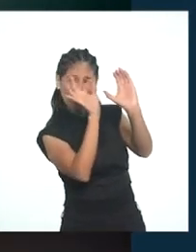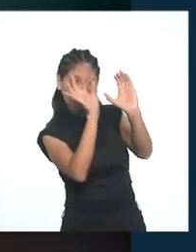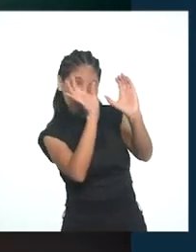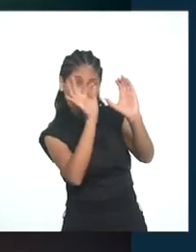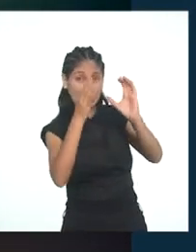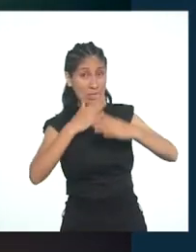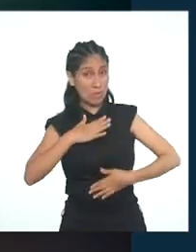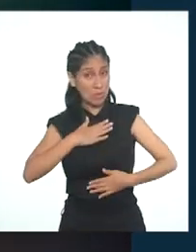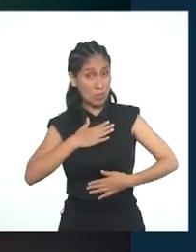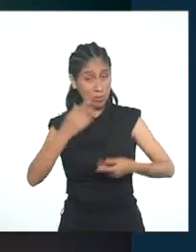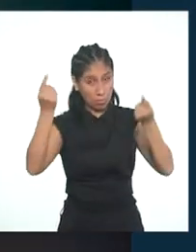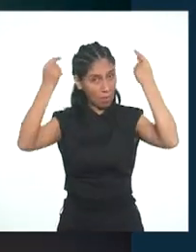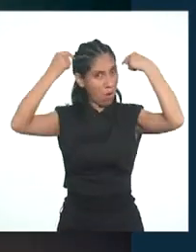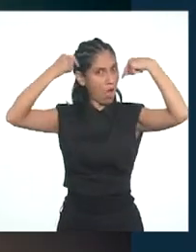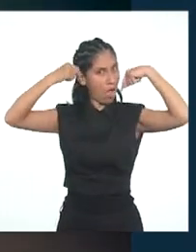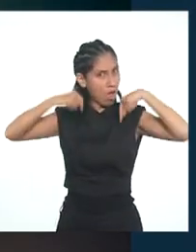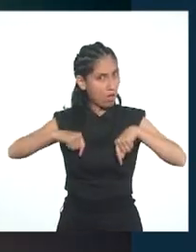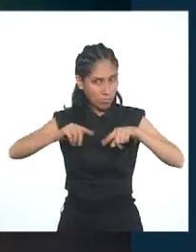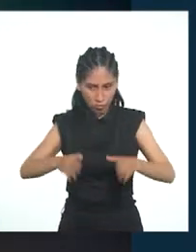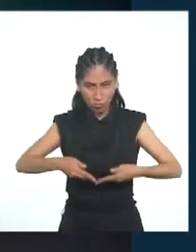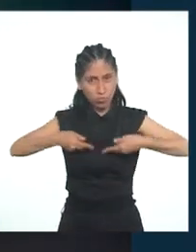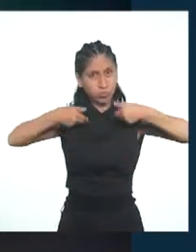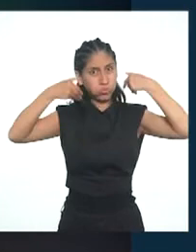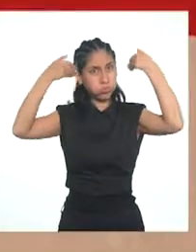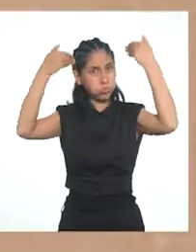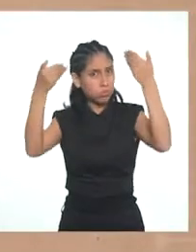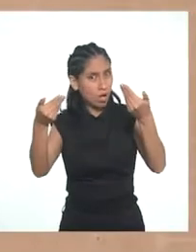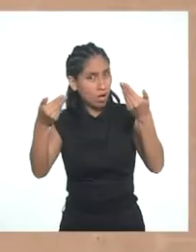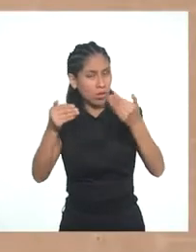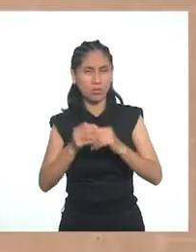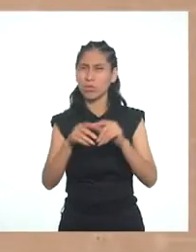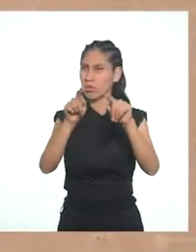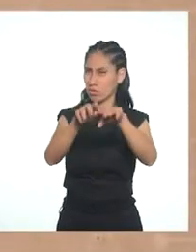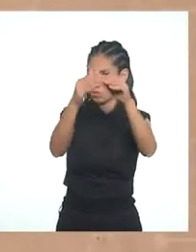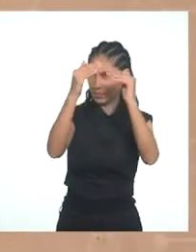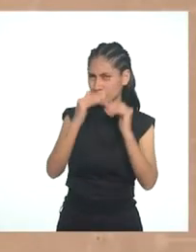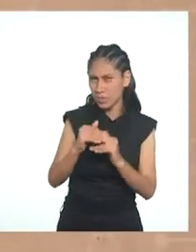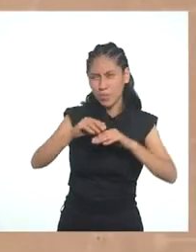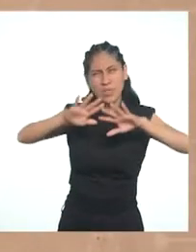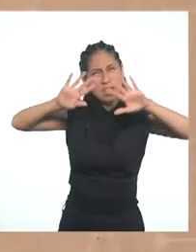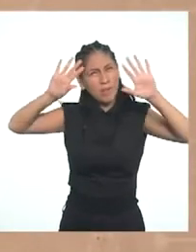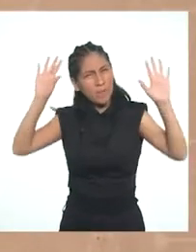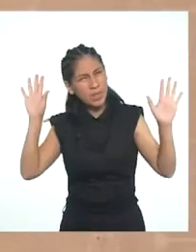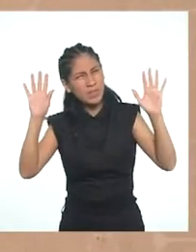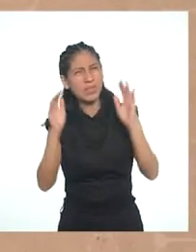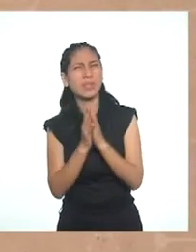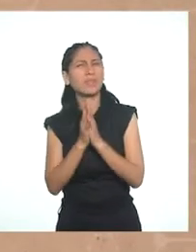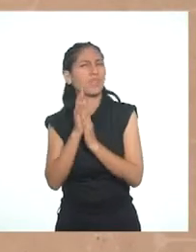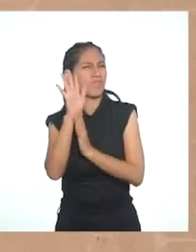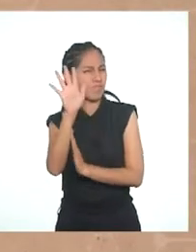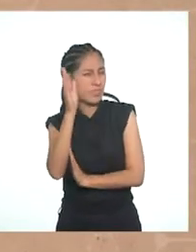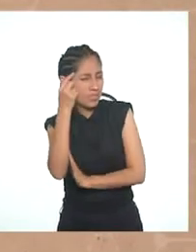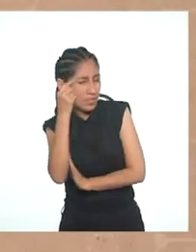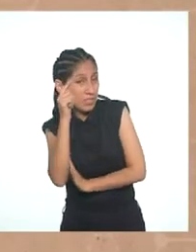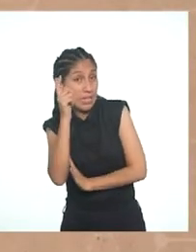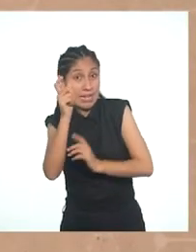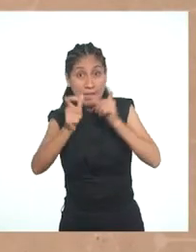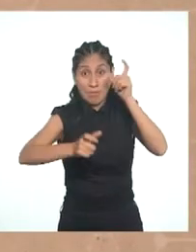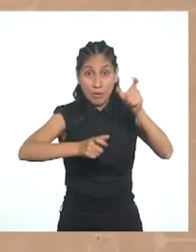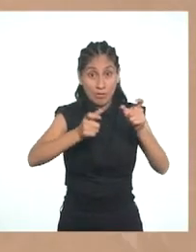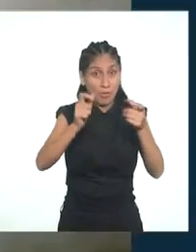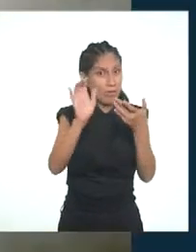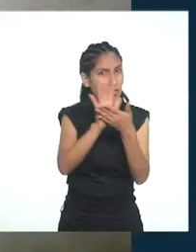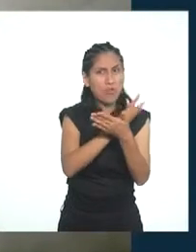entrando, saliendo de mi cuerpo y por todas partes. ¿Qué crees que sucedería si el mundo estuviera sin ningún tipo de